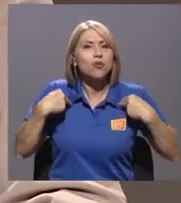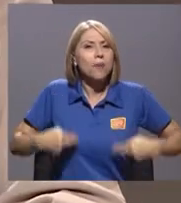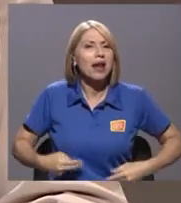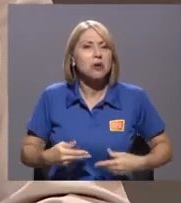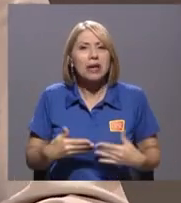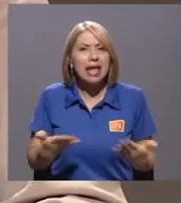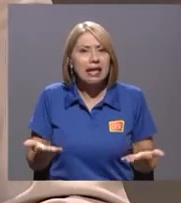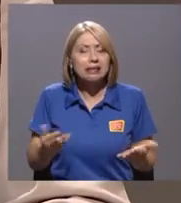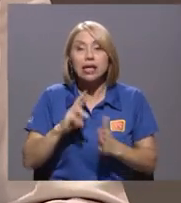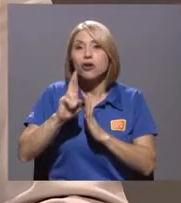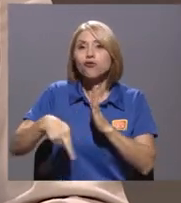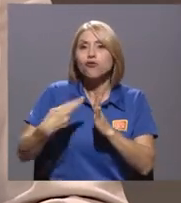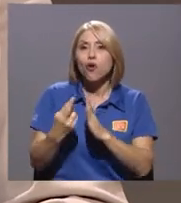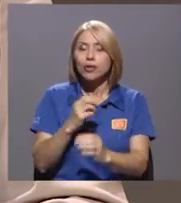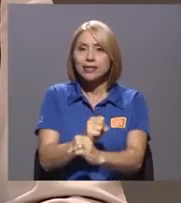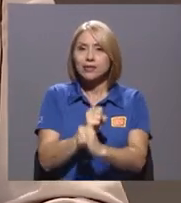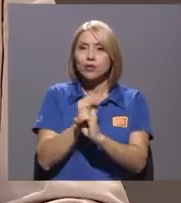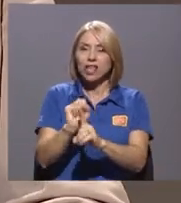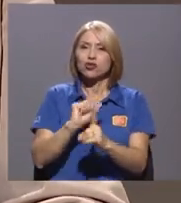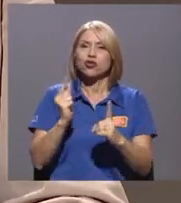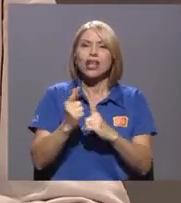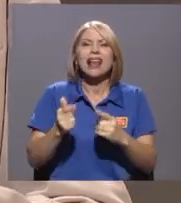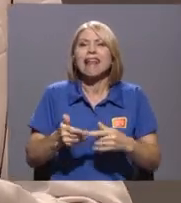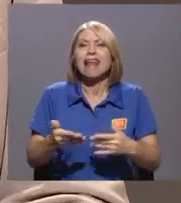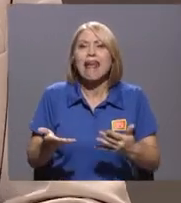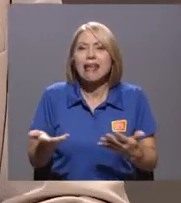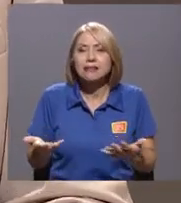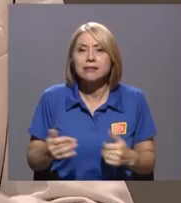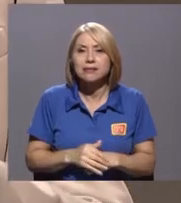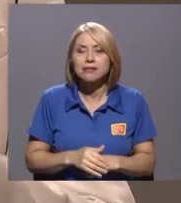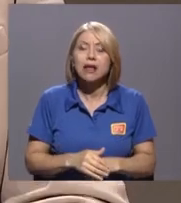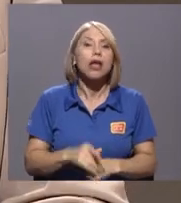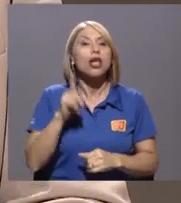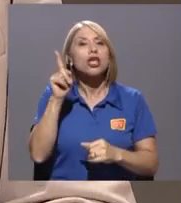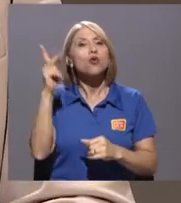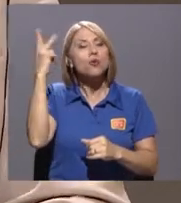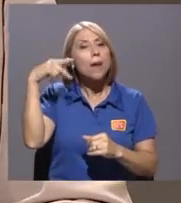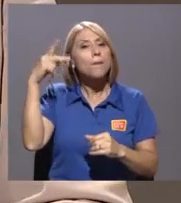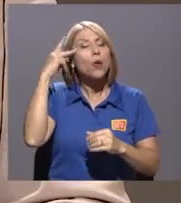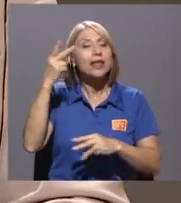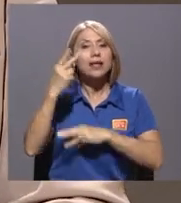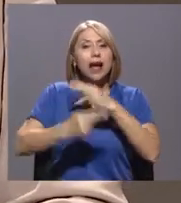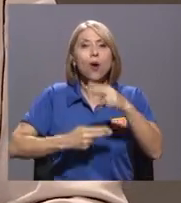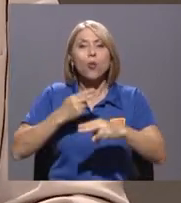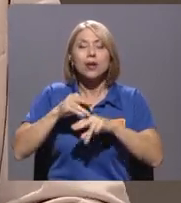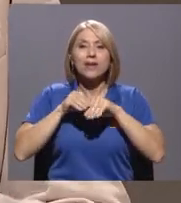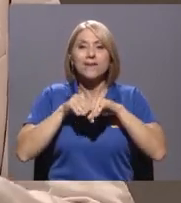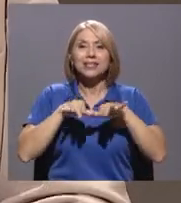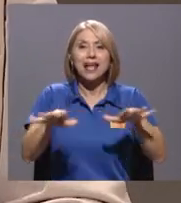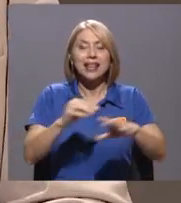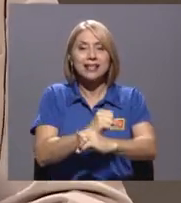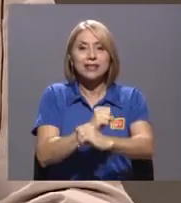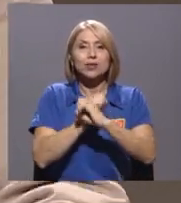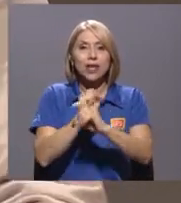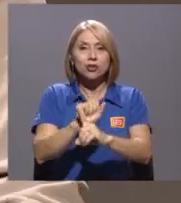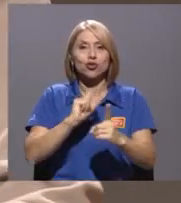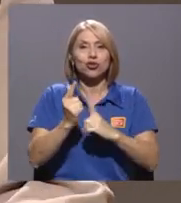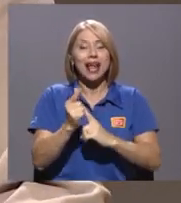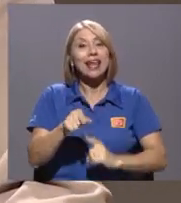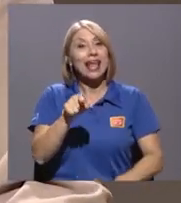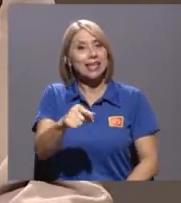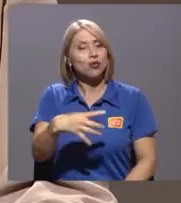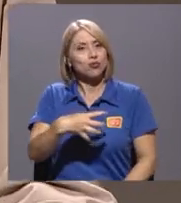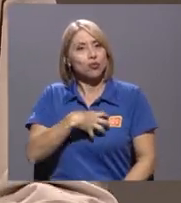tenía la seguridad social y una una política universal de seguridad social que es una característica tan nuestra tan